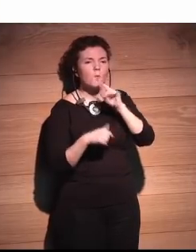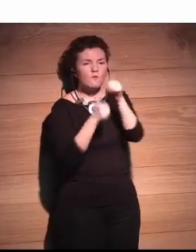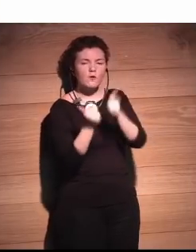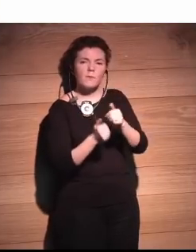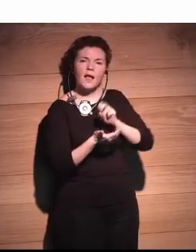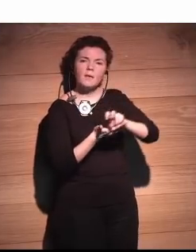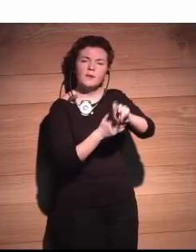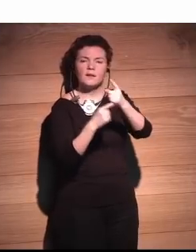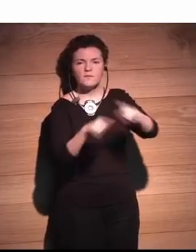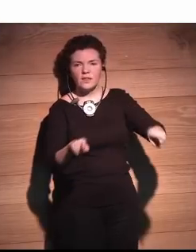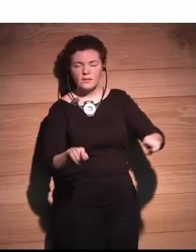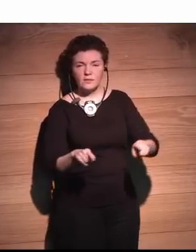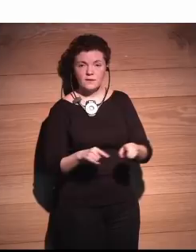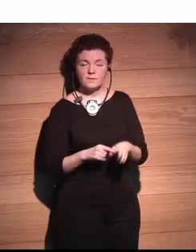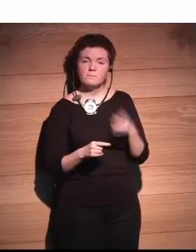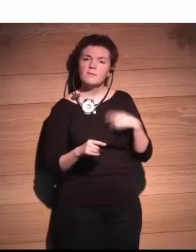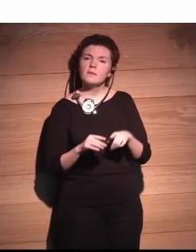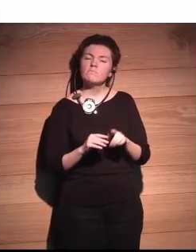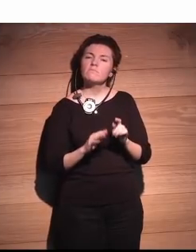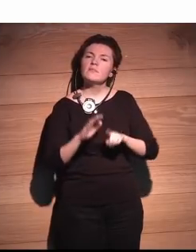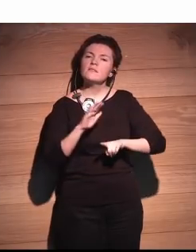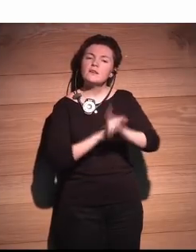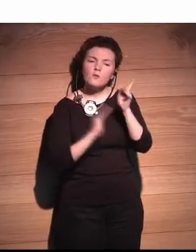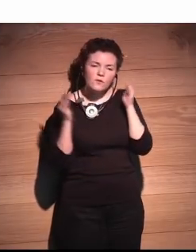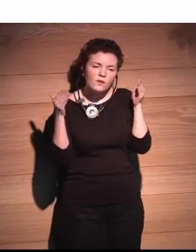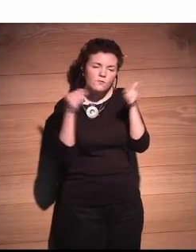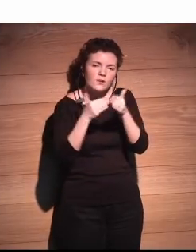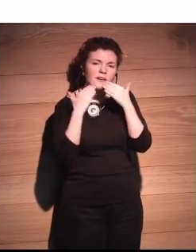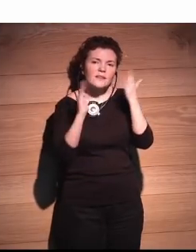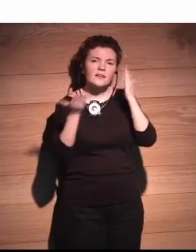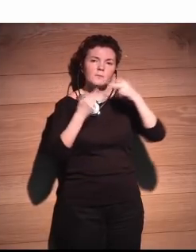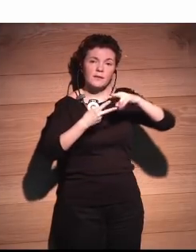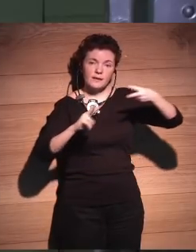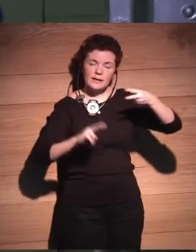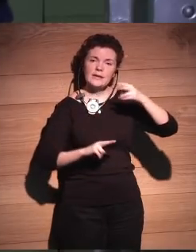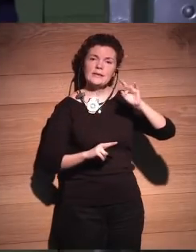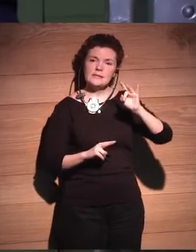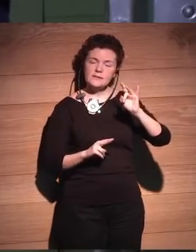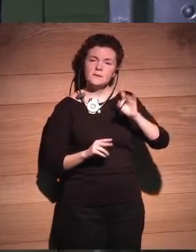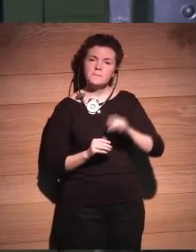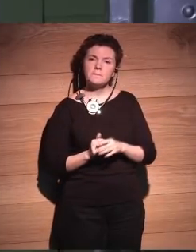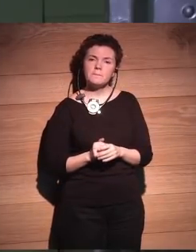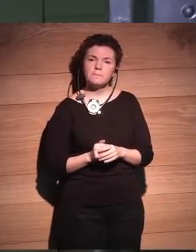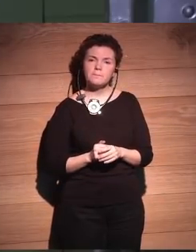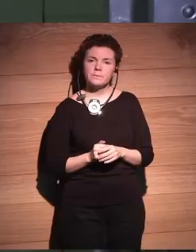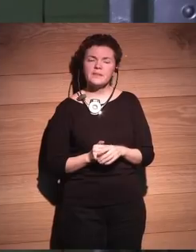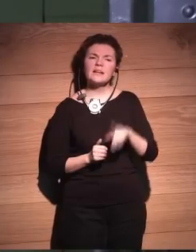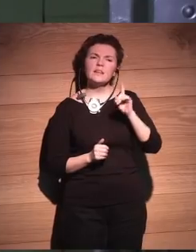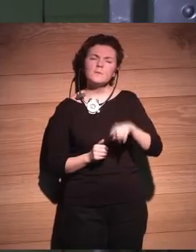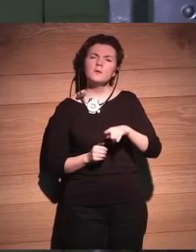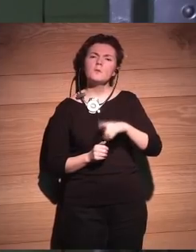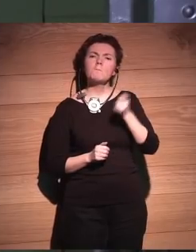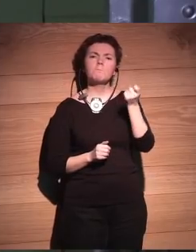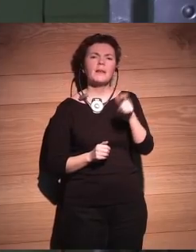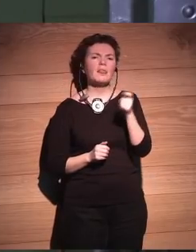decir, hemos desarrollado un enfoque con una terapia génica, por supuesto. Y algo muy